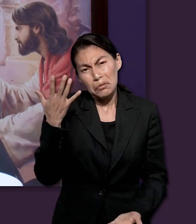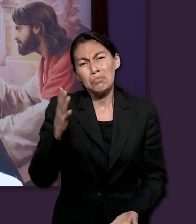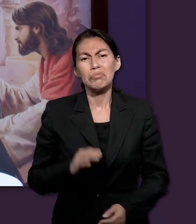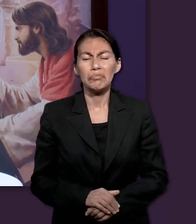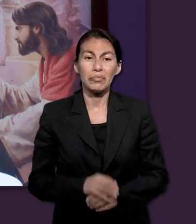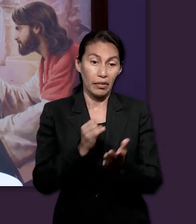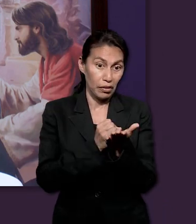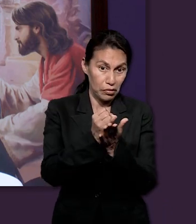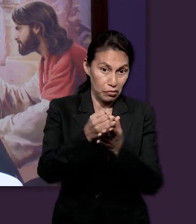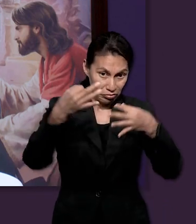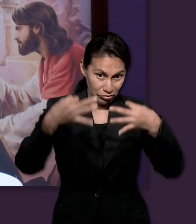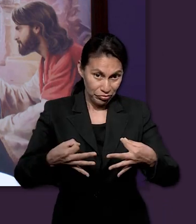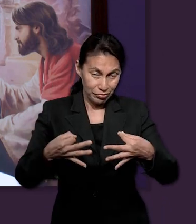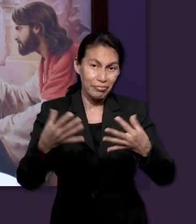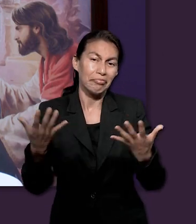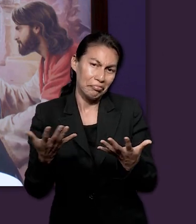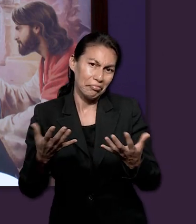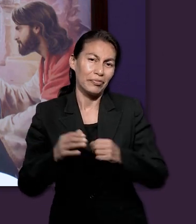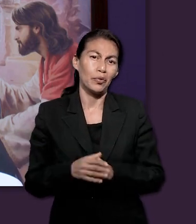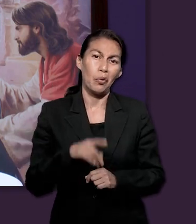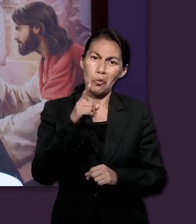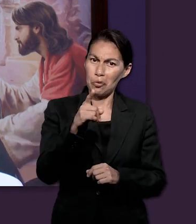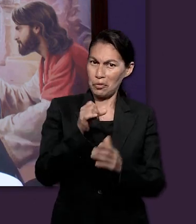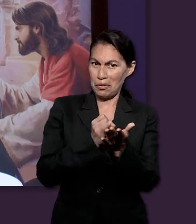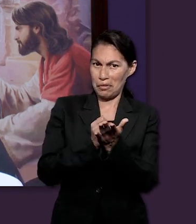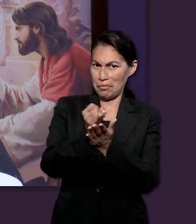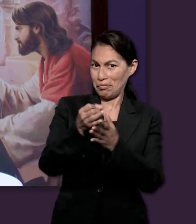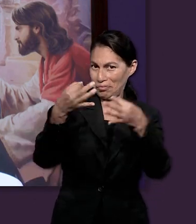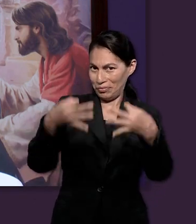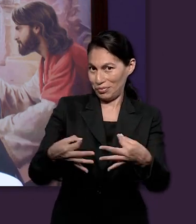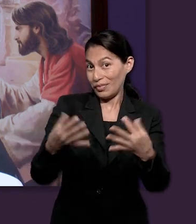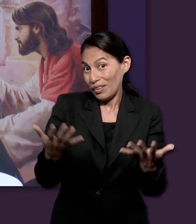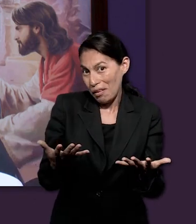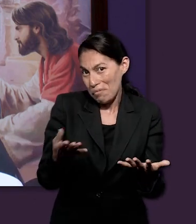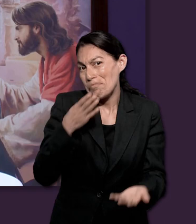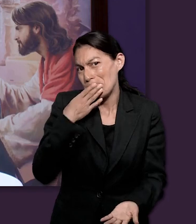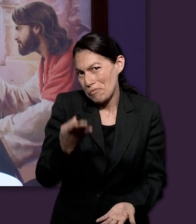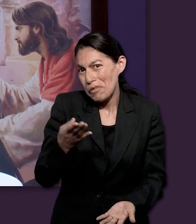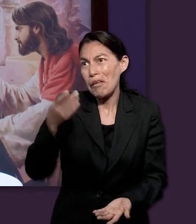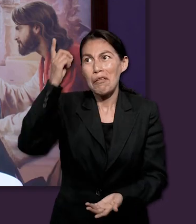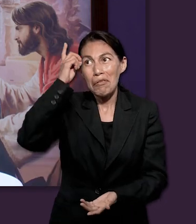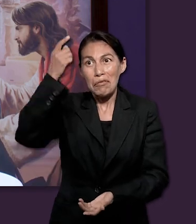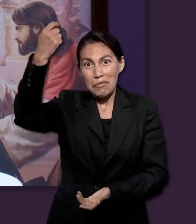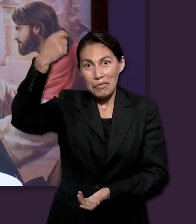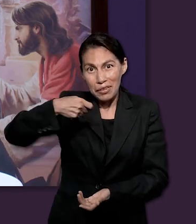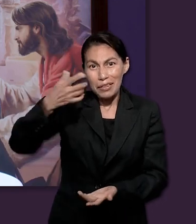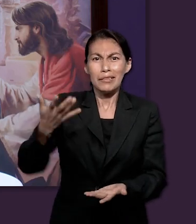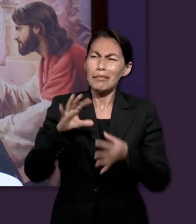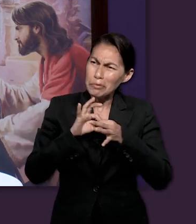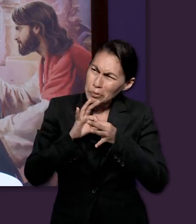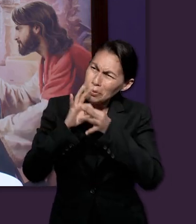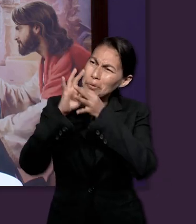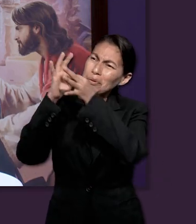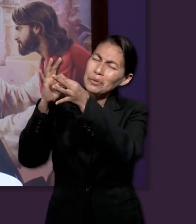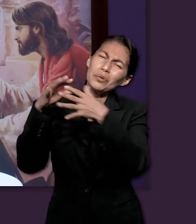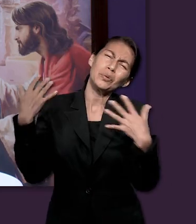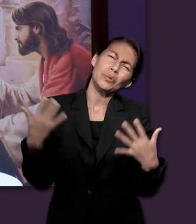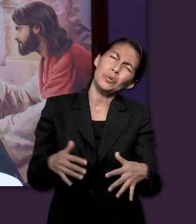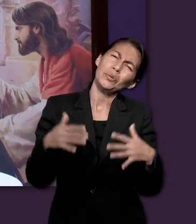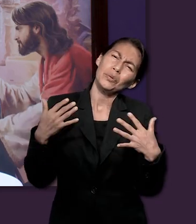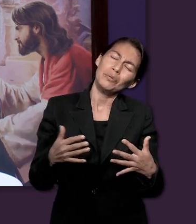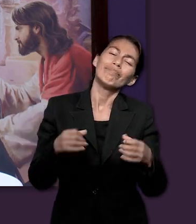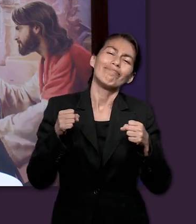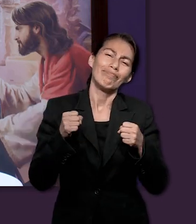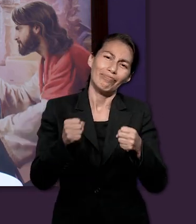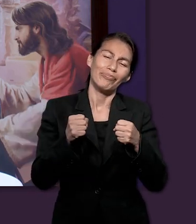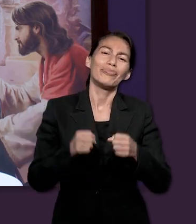sencilla: tomando buenas decisiones. Si tomas buenas decisiones, pues vas a poder perseverar en el Señor y vas